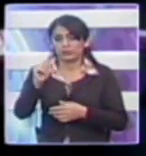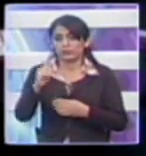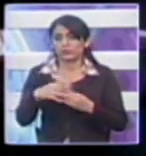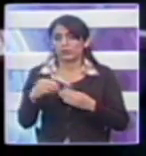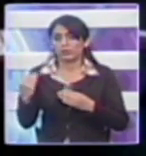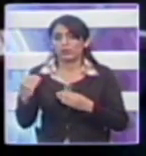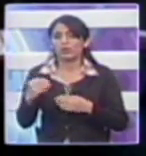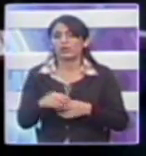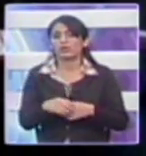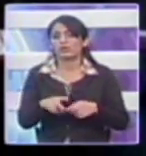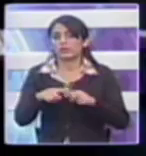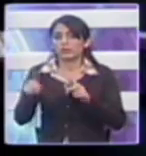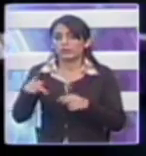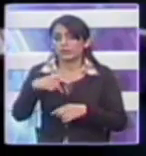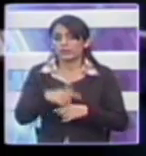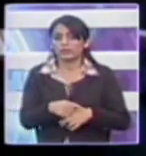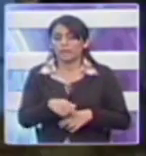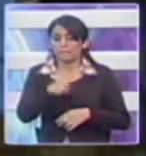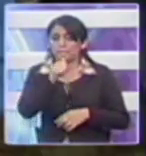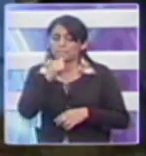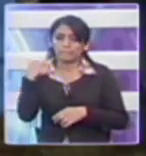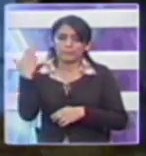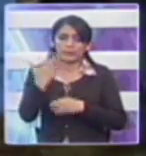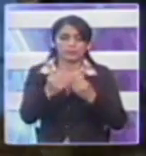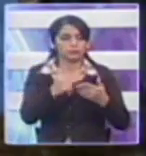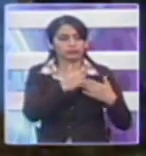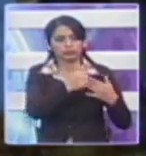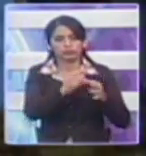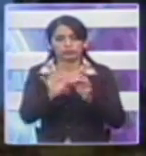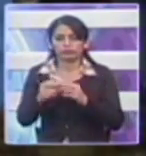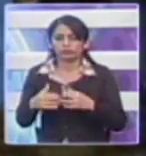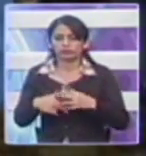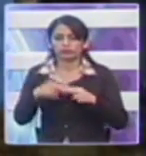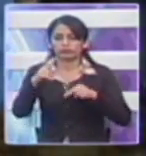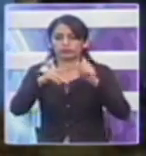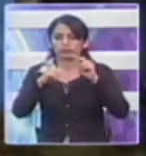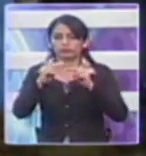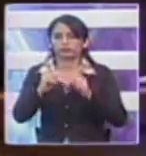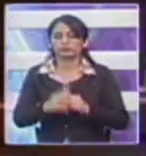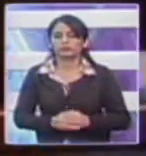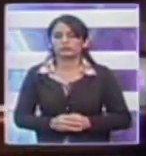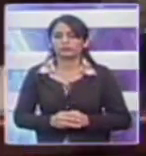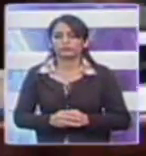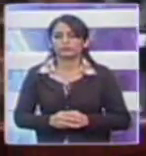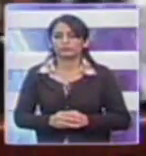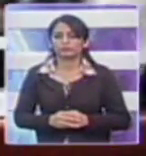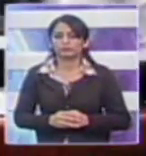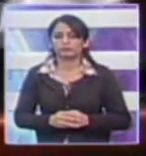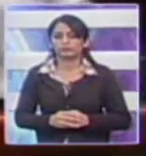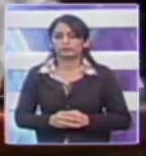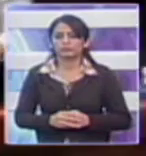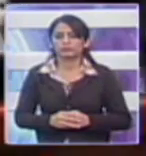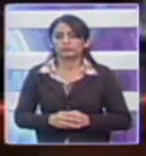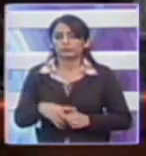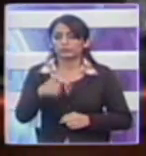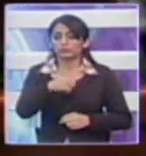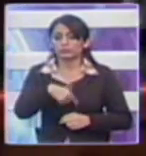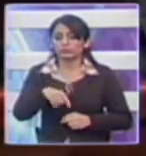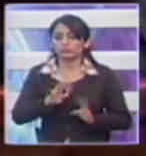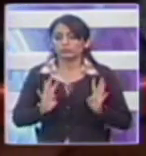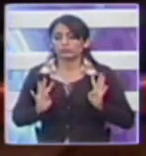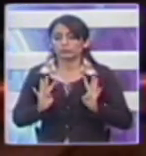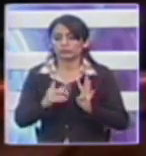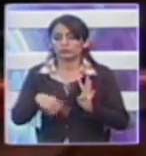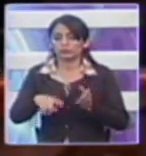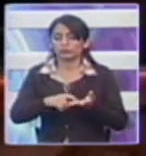parte privada para reconstruir el sector privado. En esta comparecencia, el principal del Comité de la